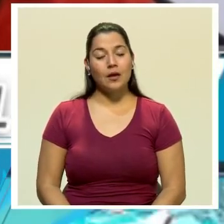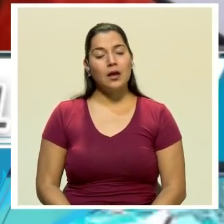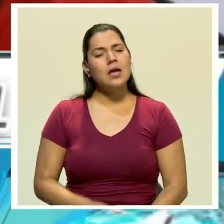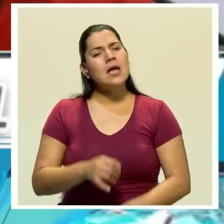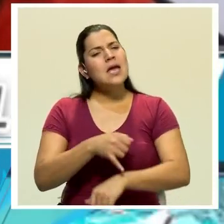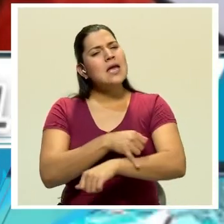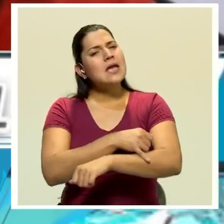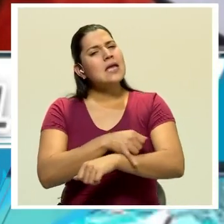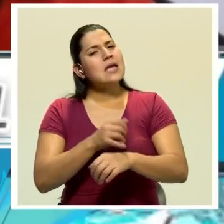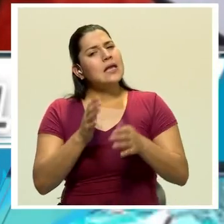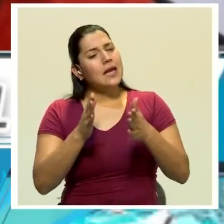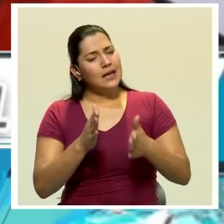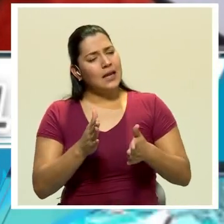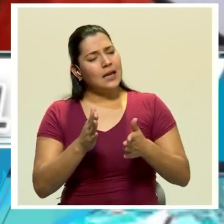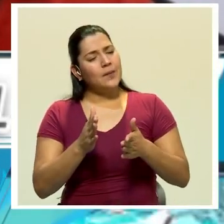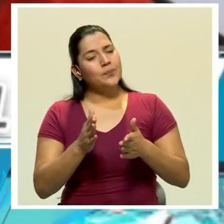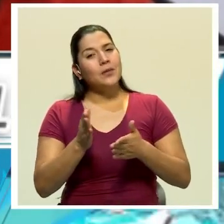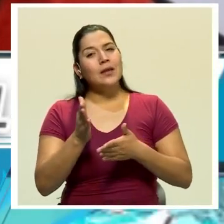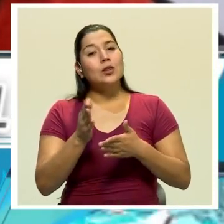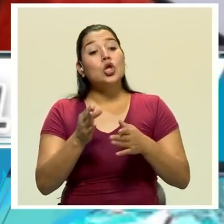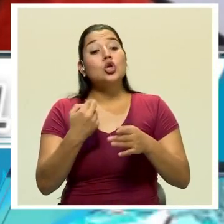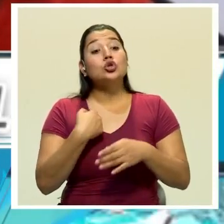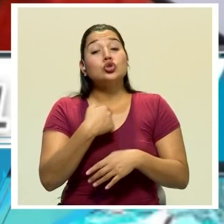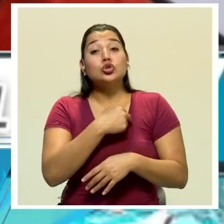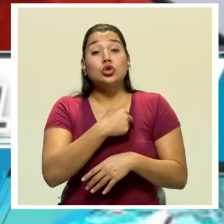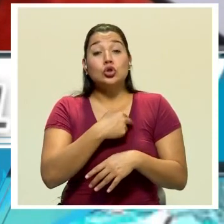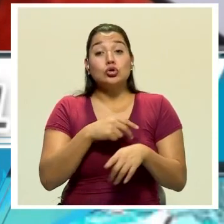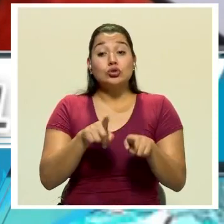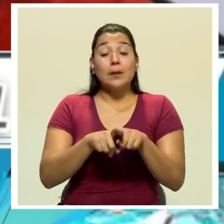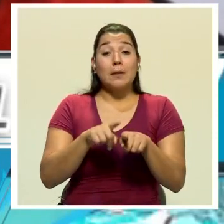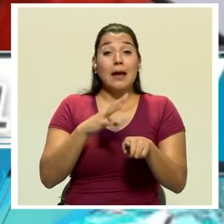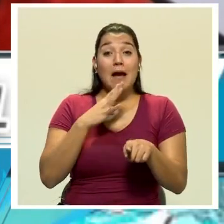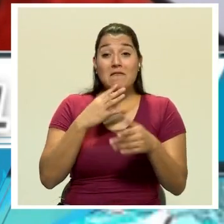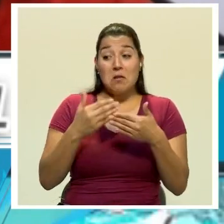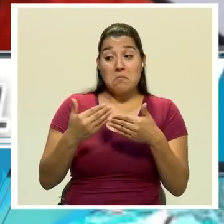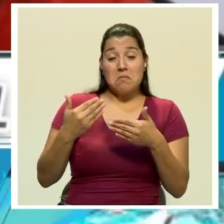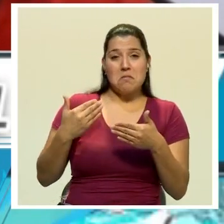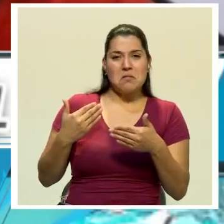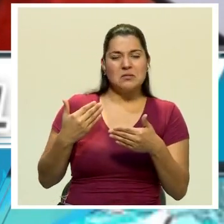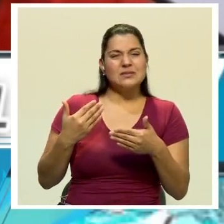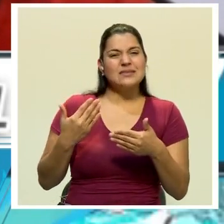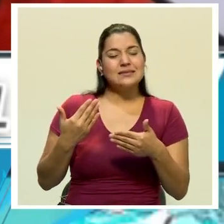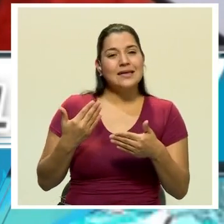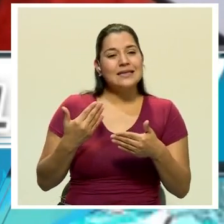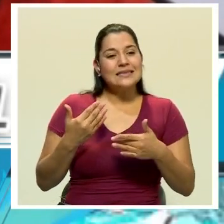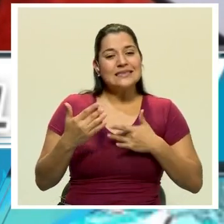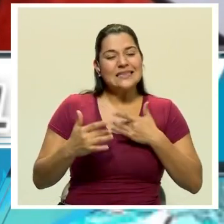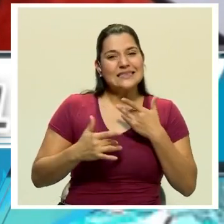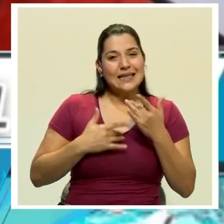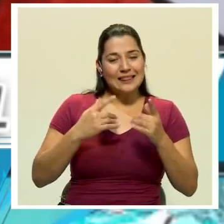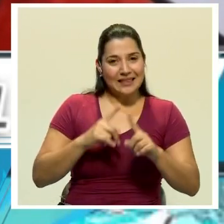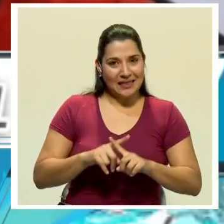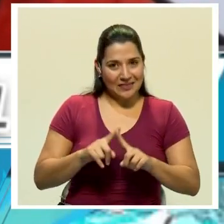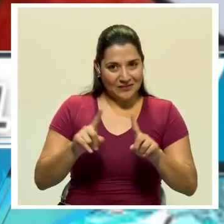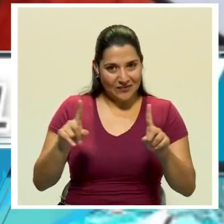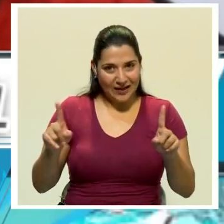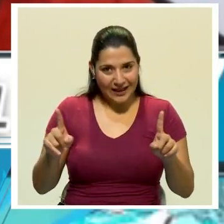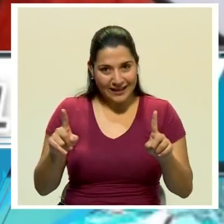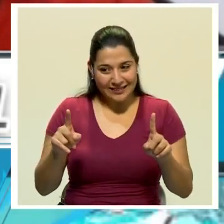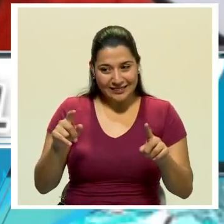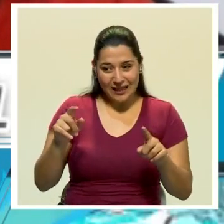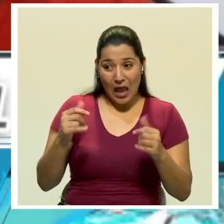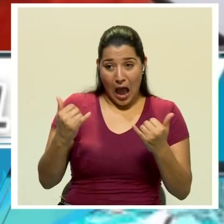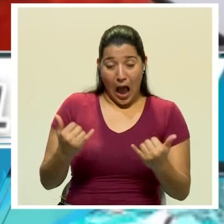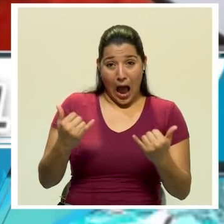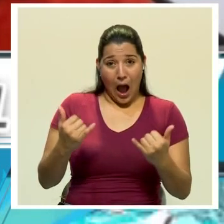Ingeniera, un elemento también, hablamos recién de lo diferente que se siente moverse hoy por la